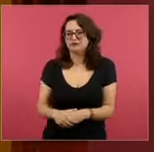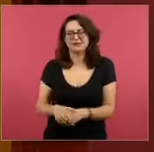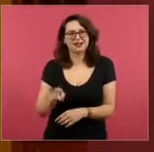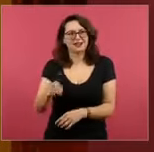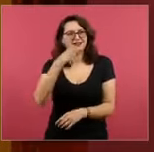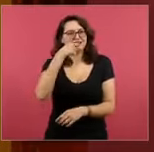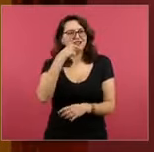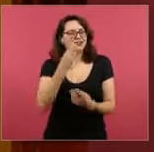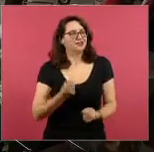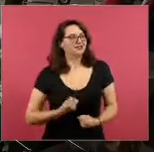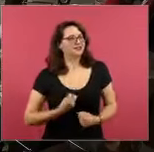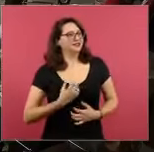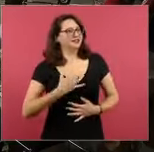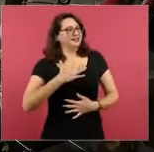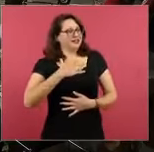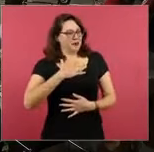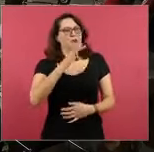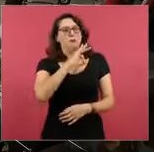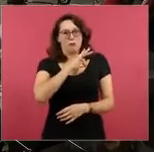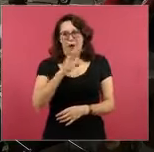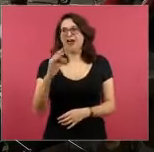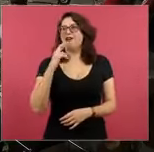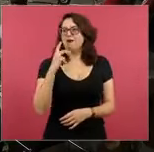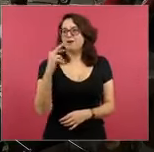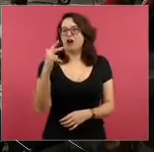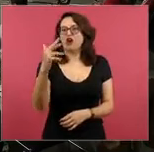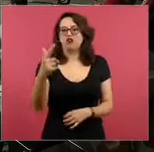hecho, lo desalientas. La siguiente, por favor.